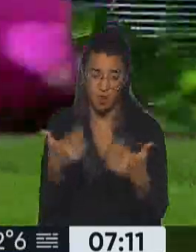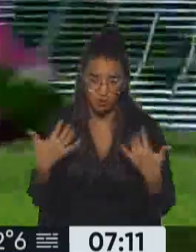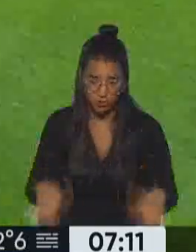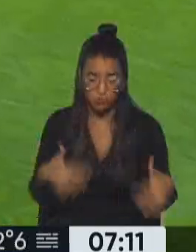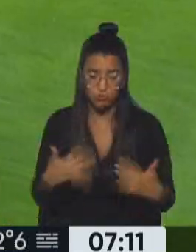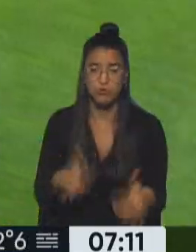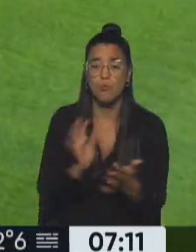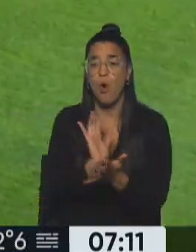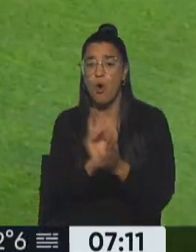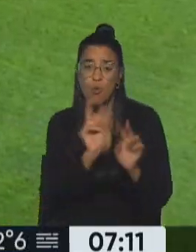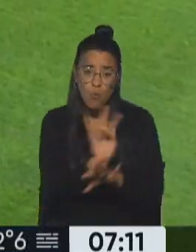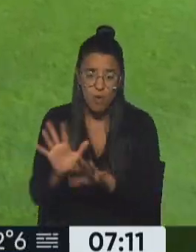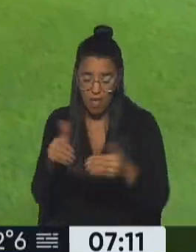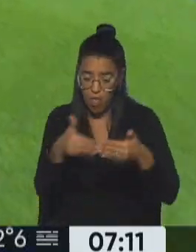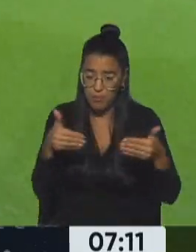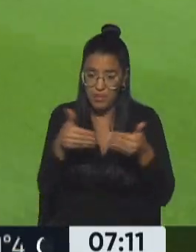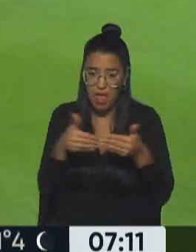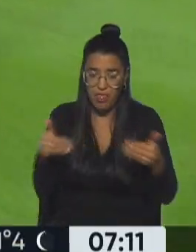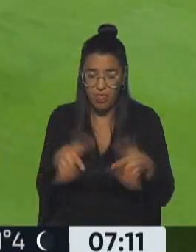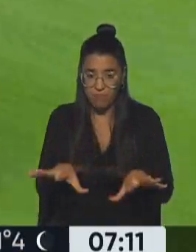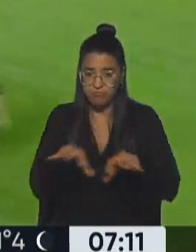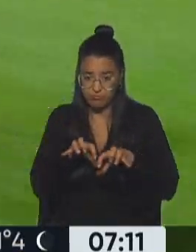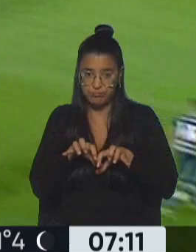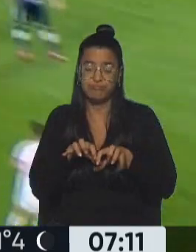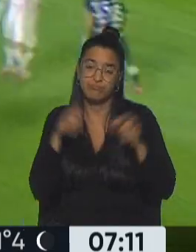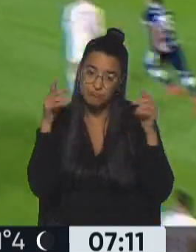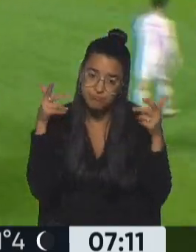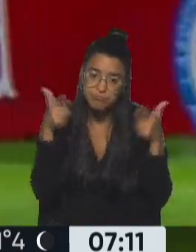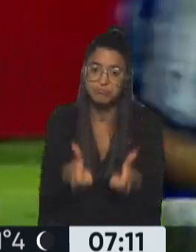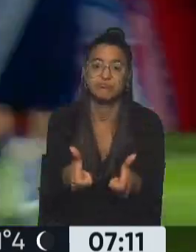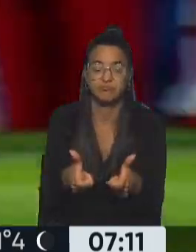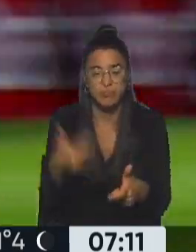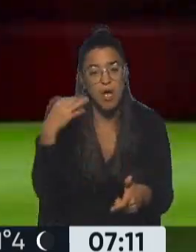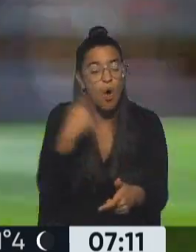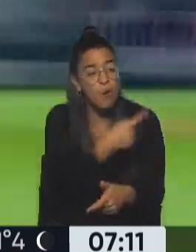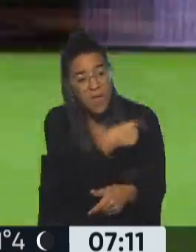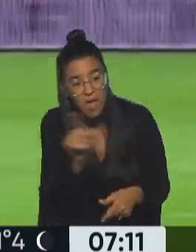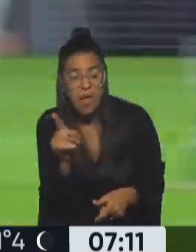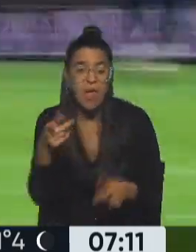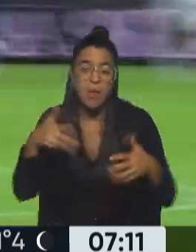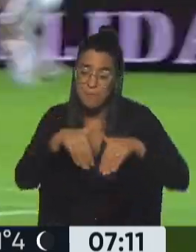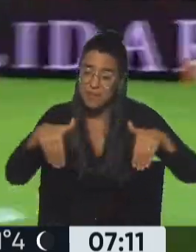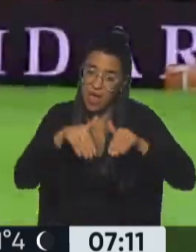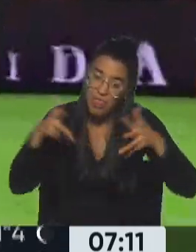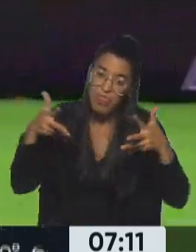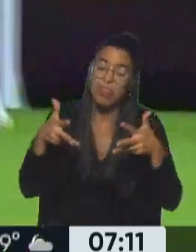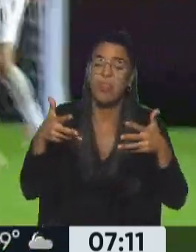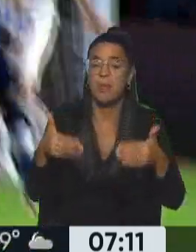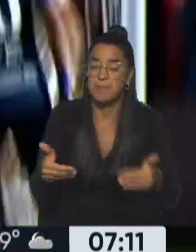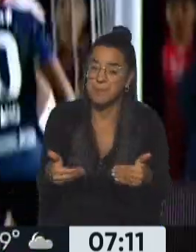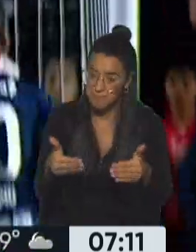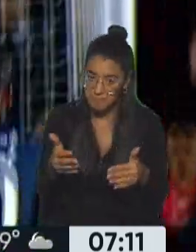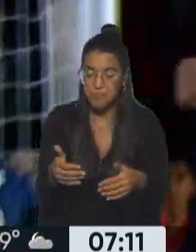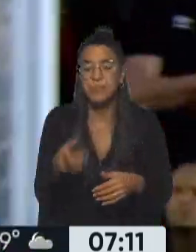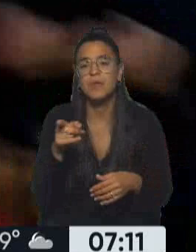teniendo precauciones en la mitad de la cancha, retrocediendo, obligando a quien entra a hacer número en la mitad de la cancha para marcar, pero siempre,